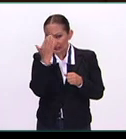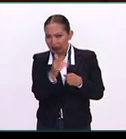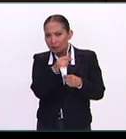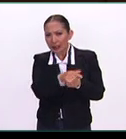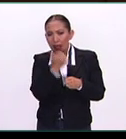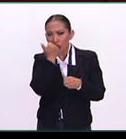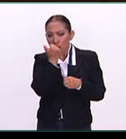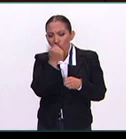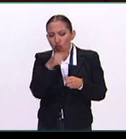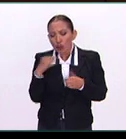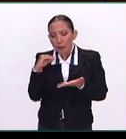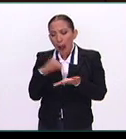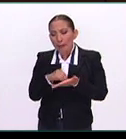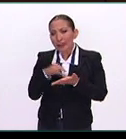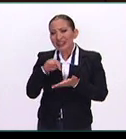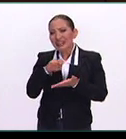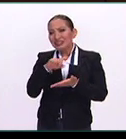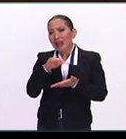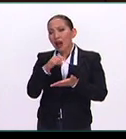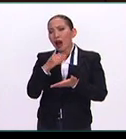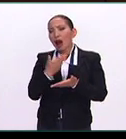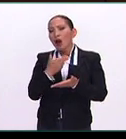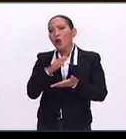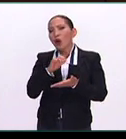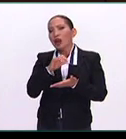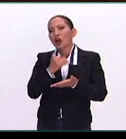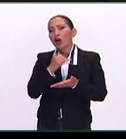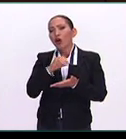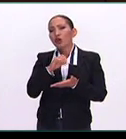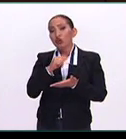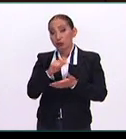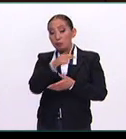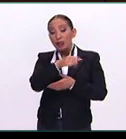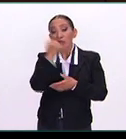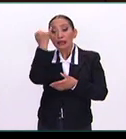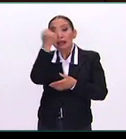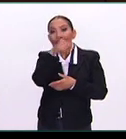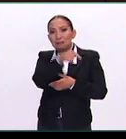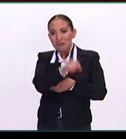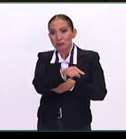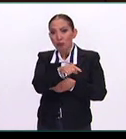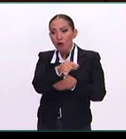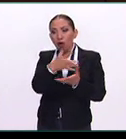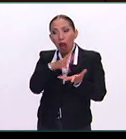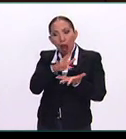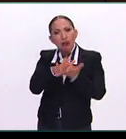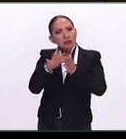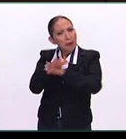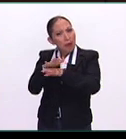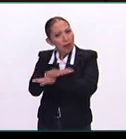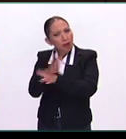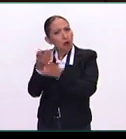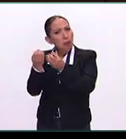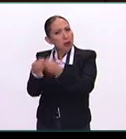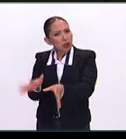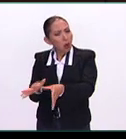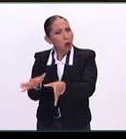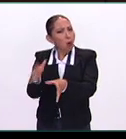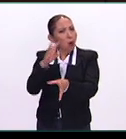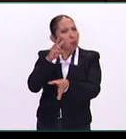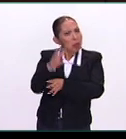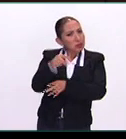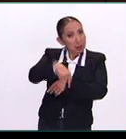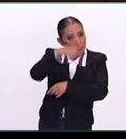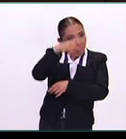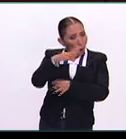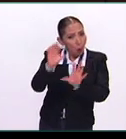especialistas, estudiantes, pero también porque tiene que ofrecer el pensamiento. ¿Este pensamiento se ha modificado, se ha perdido? ¿Lo hemos visto